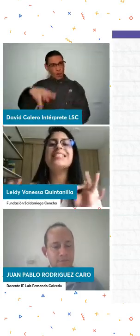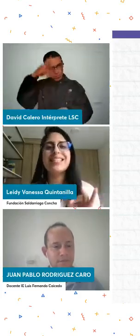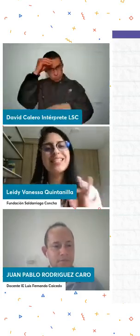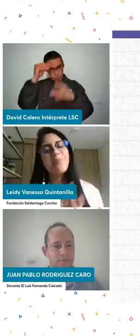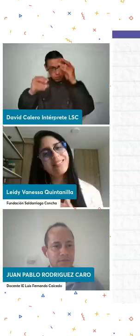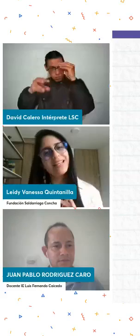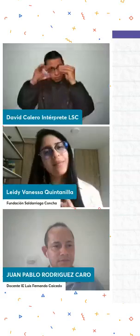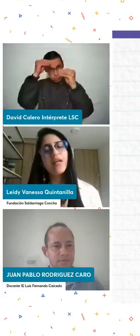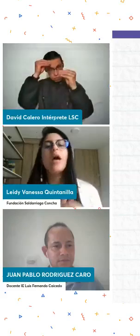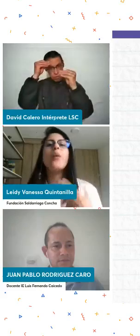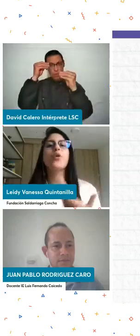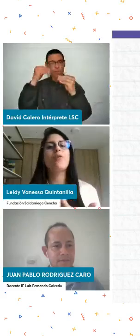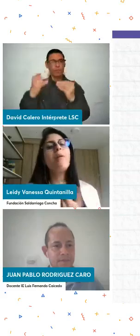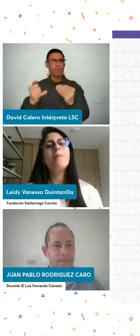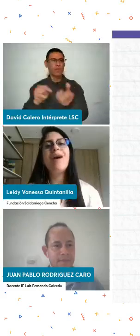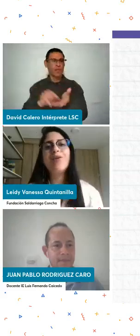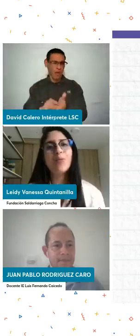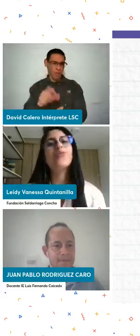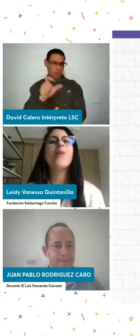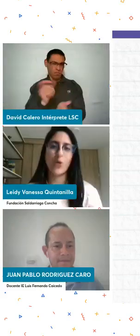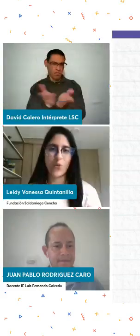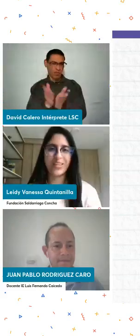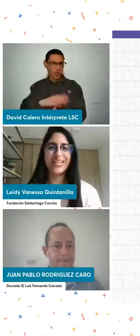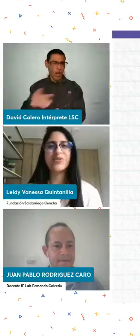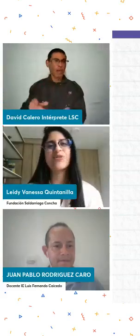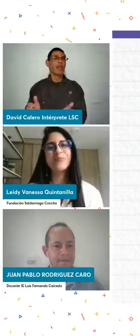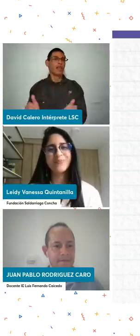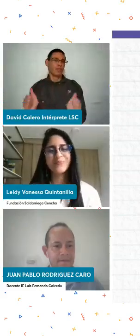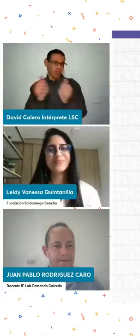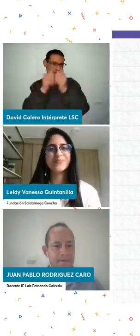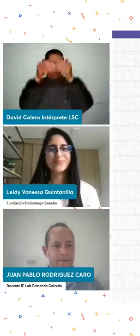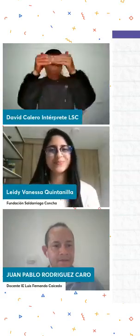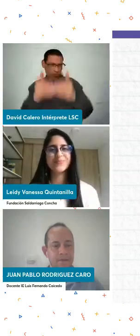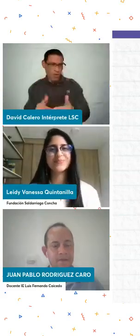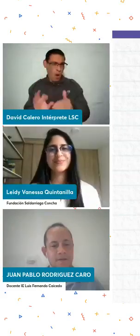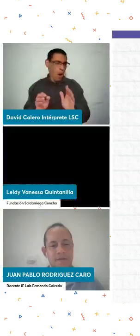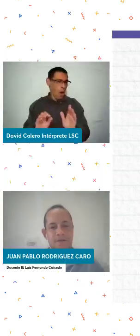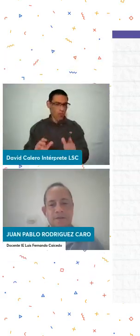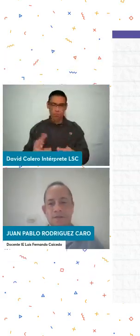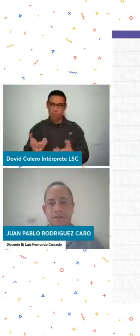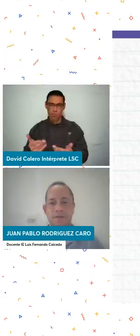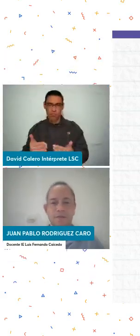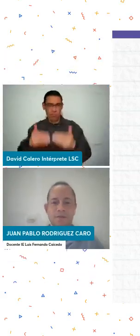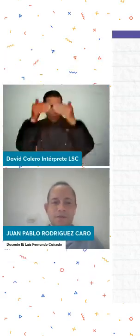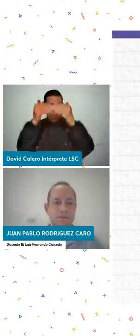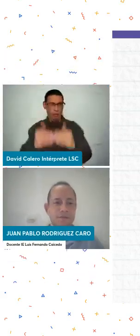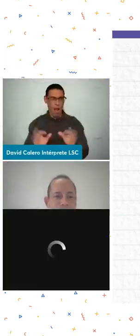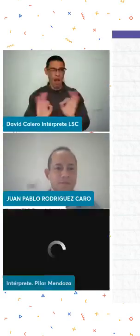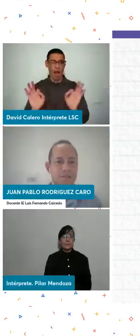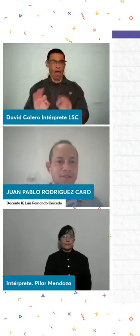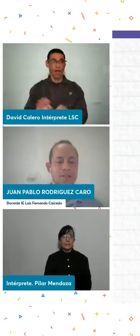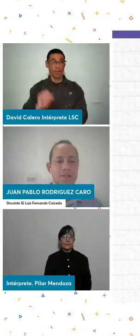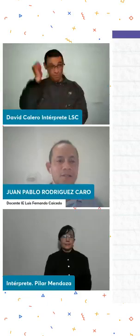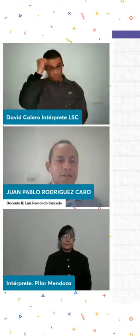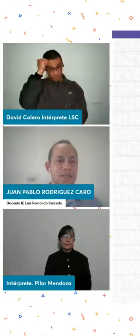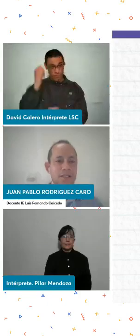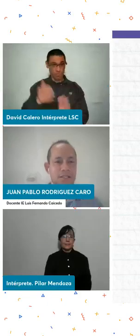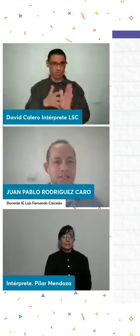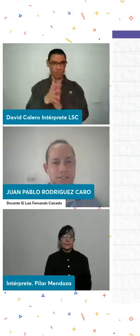con y sin discapacidad. Profe Juan Pablo, por favor, cuéntenos. Claro que sí. Bueno, desde mi